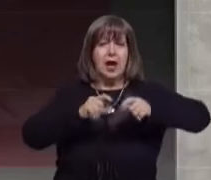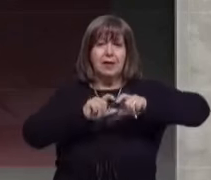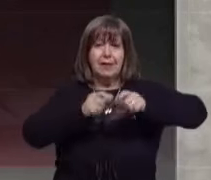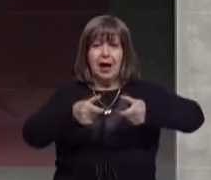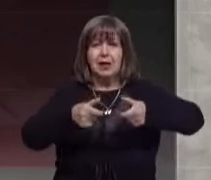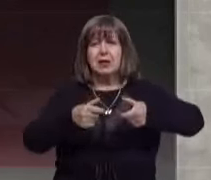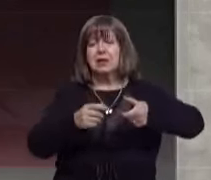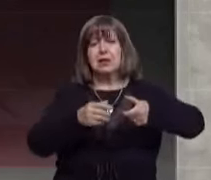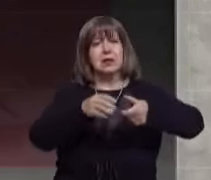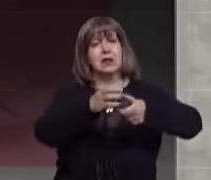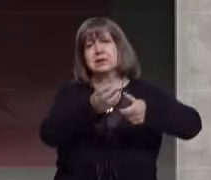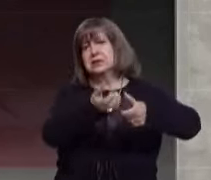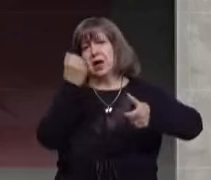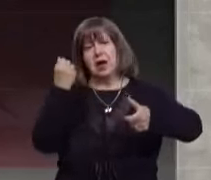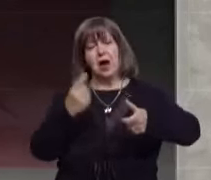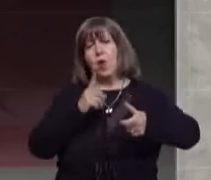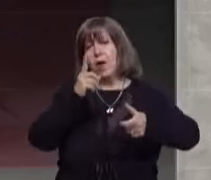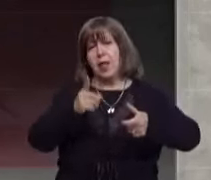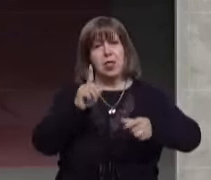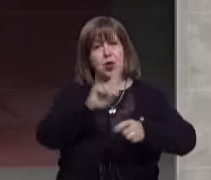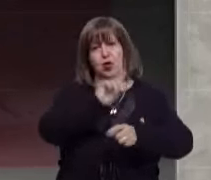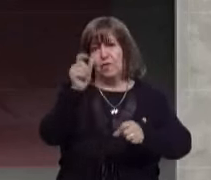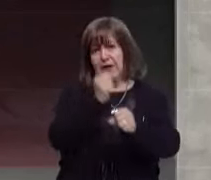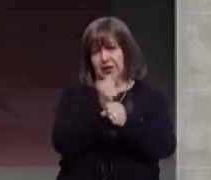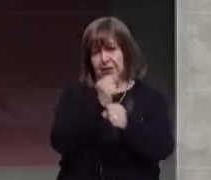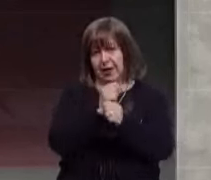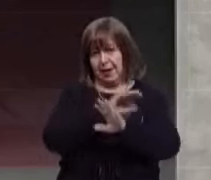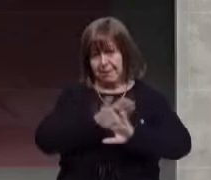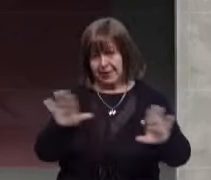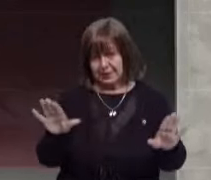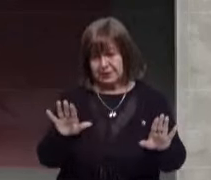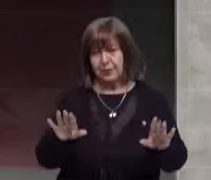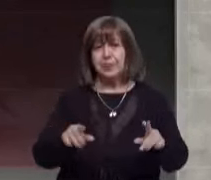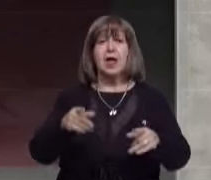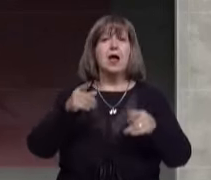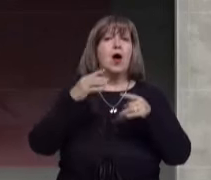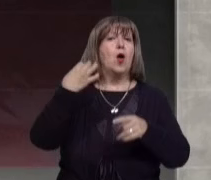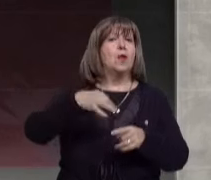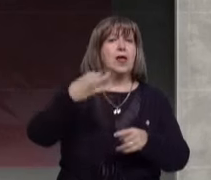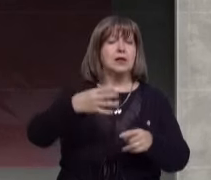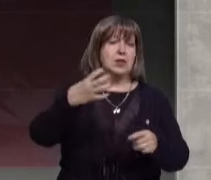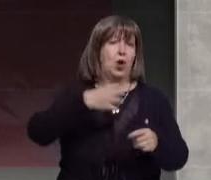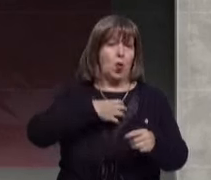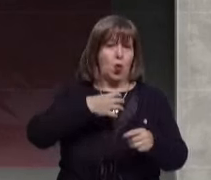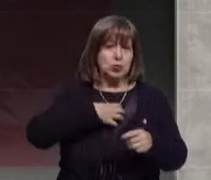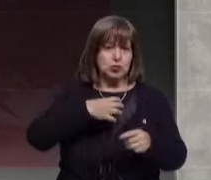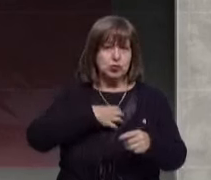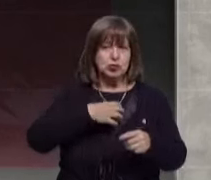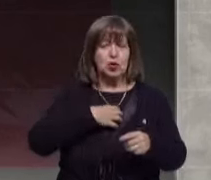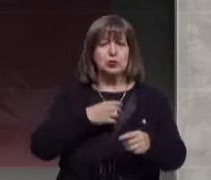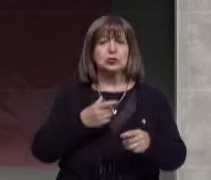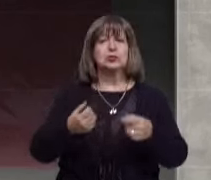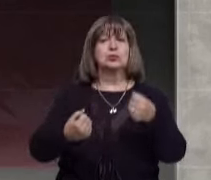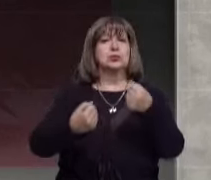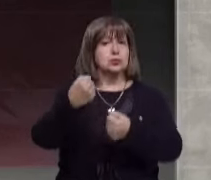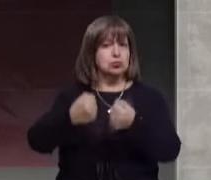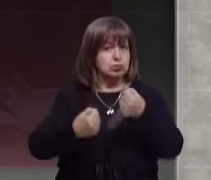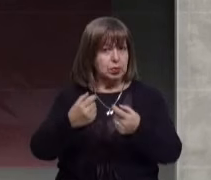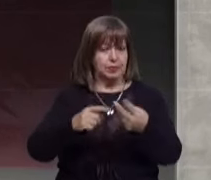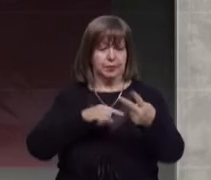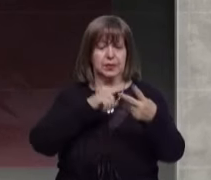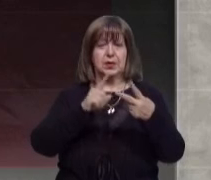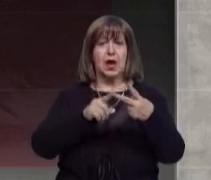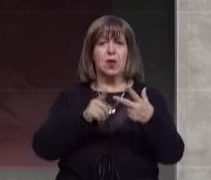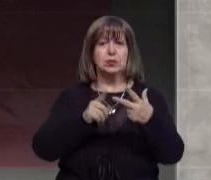manejo hasta un año en caso de reincidencia. La asistencia de infractores a los cursos de conducción responsable. Y por último,